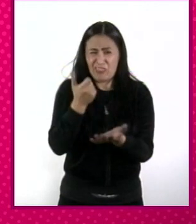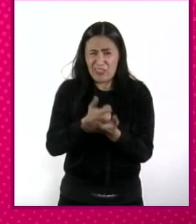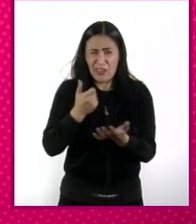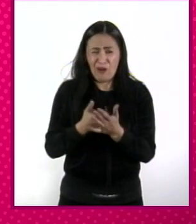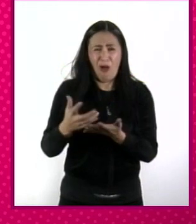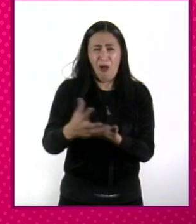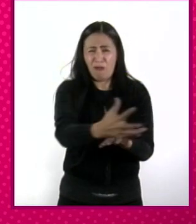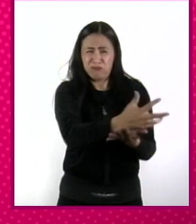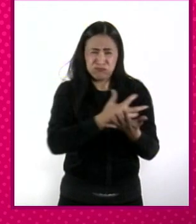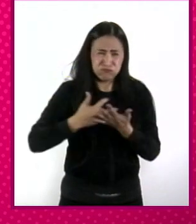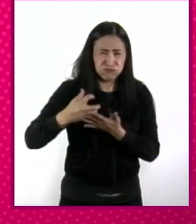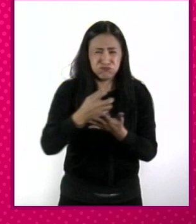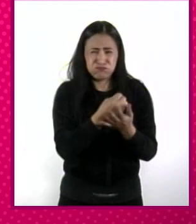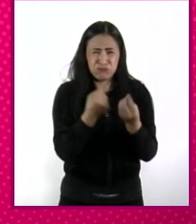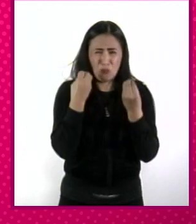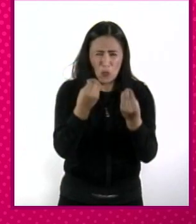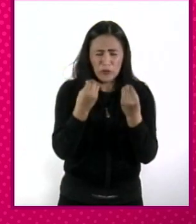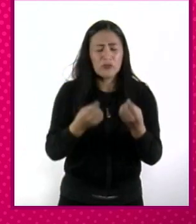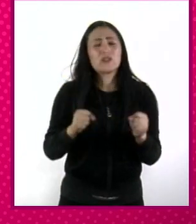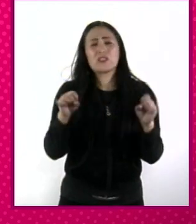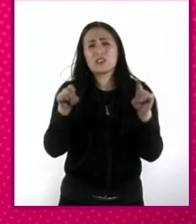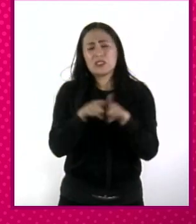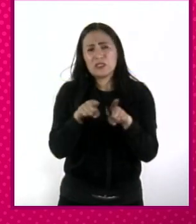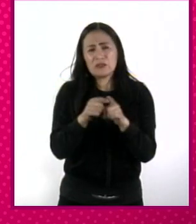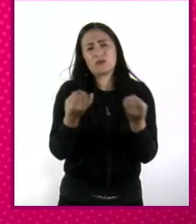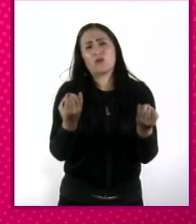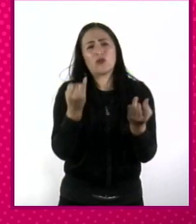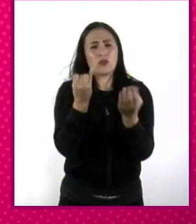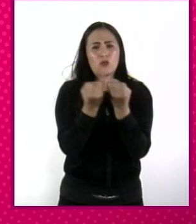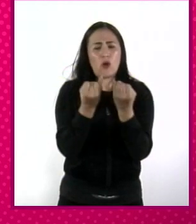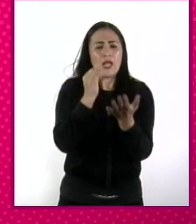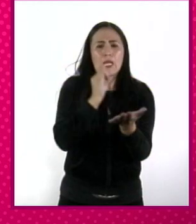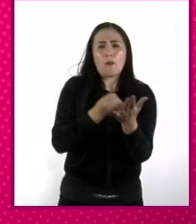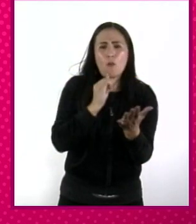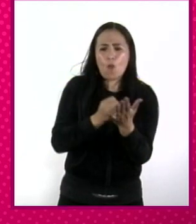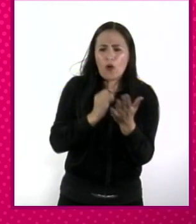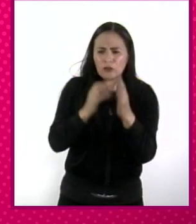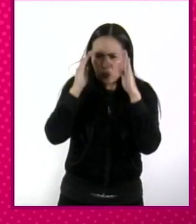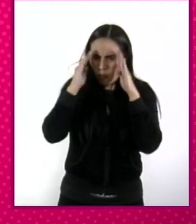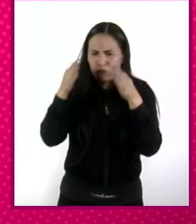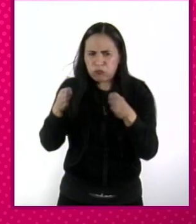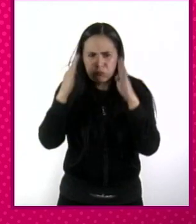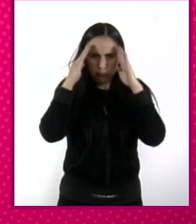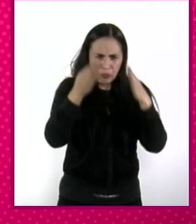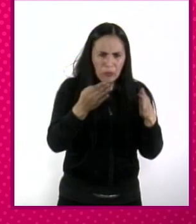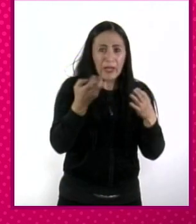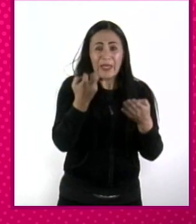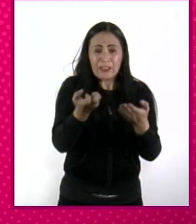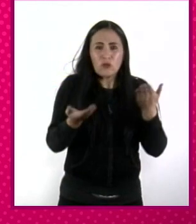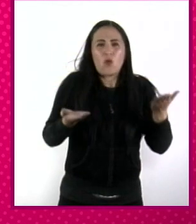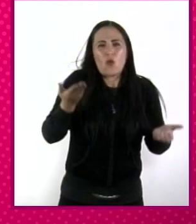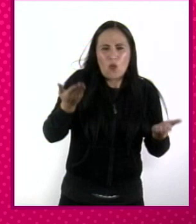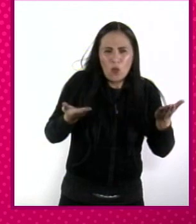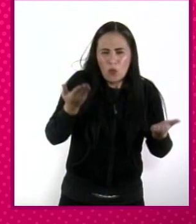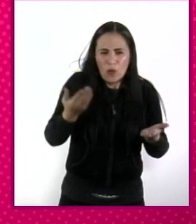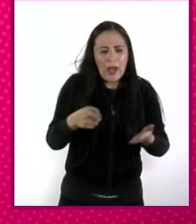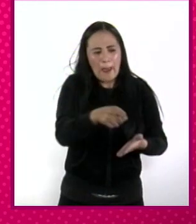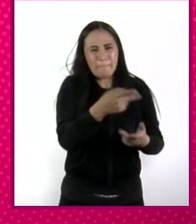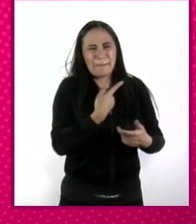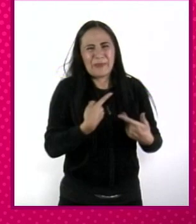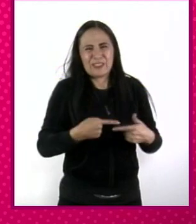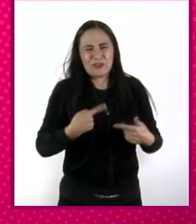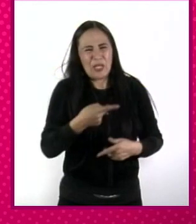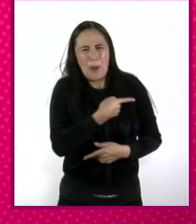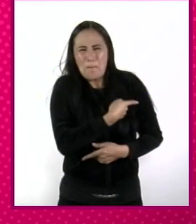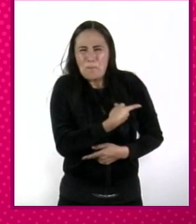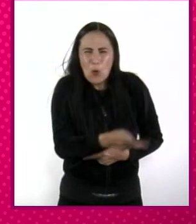y de dinero, pensar en impuestos dirigidos a esos sectores para poder sostener estos principios del estado de bienestar de los que